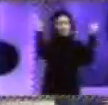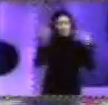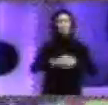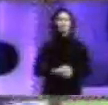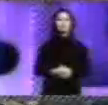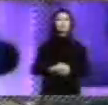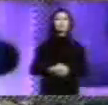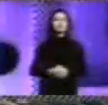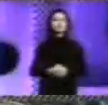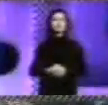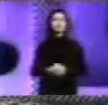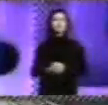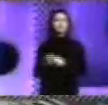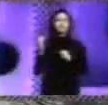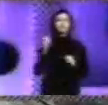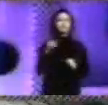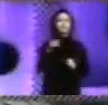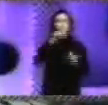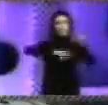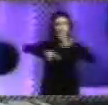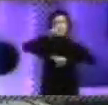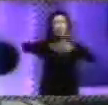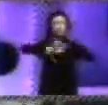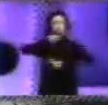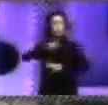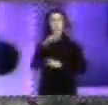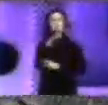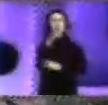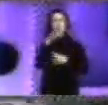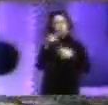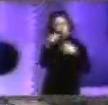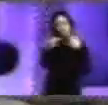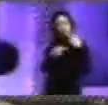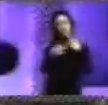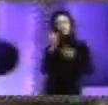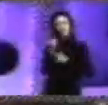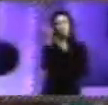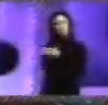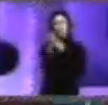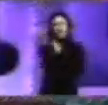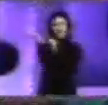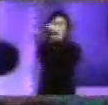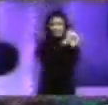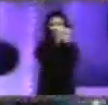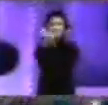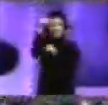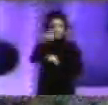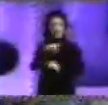más. Buscando razones por las que cantarte mi tema esta